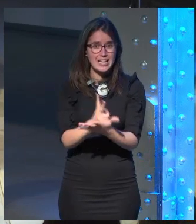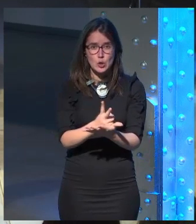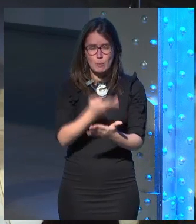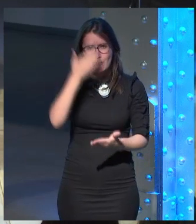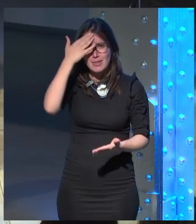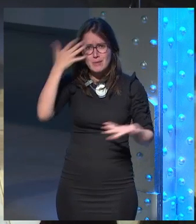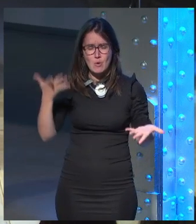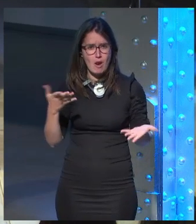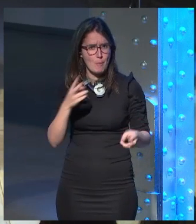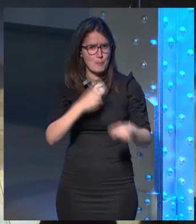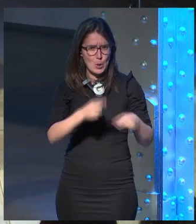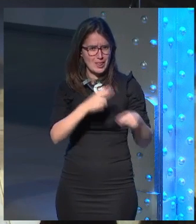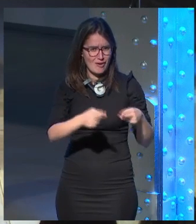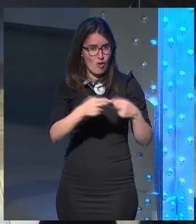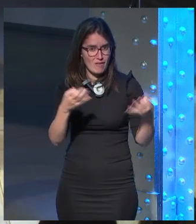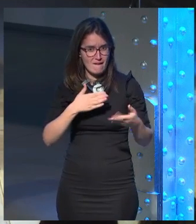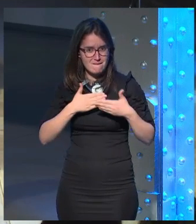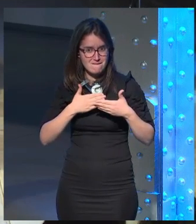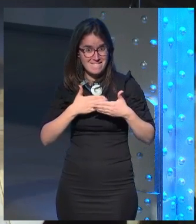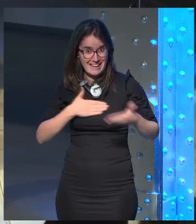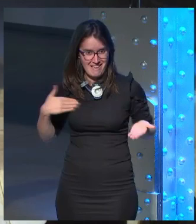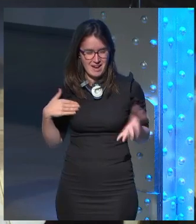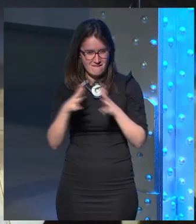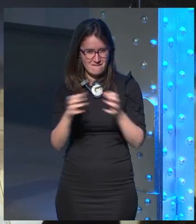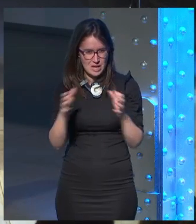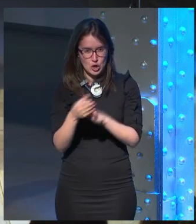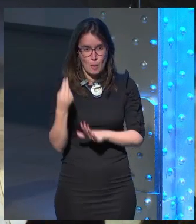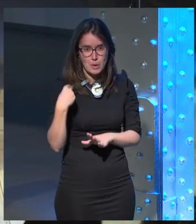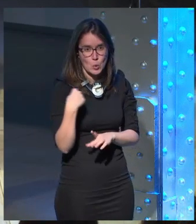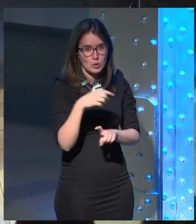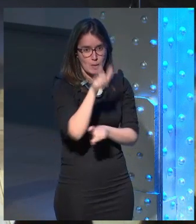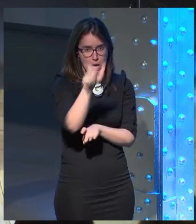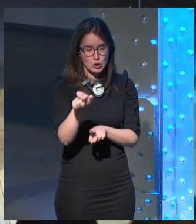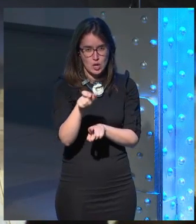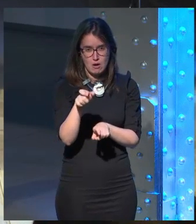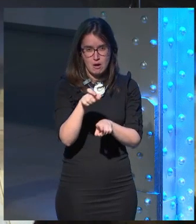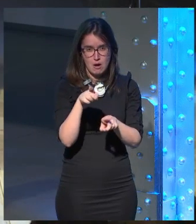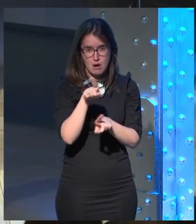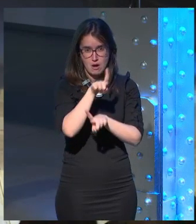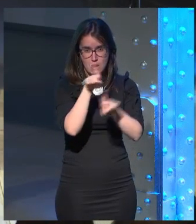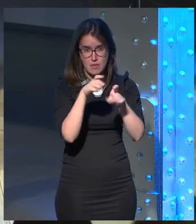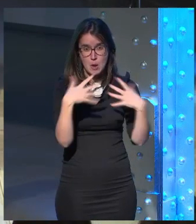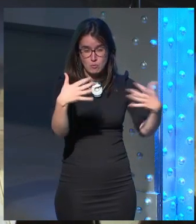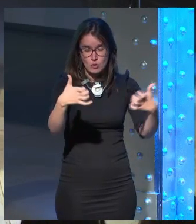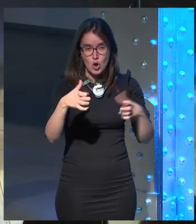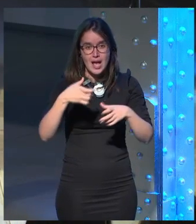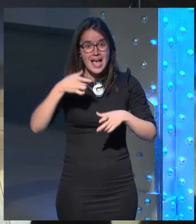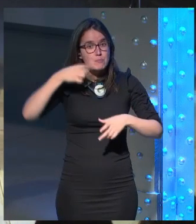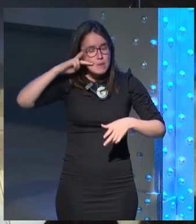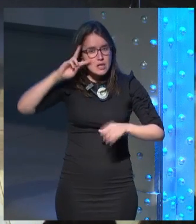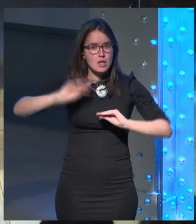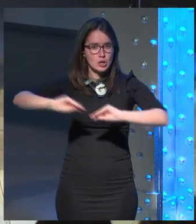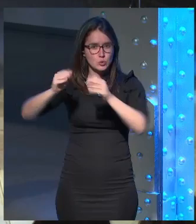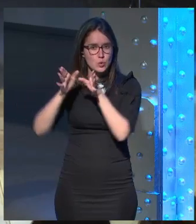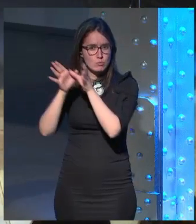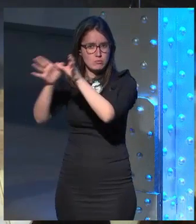política. Luis Ferrero, de la audiencia, con su experiencia en la Estación Espacial Internacional y hablando